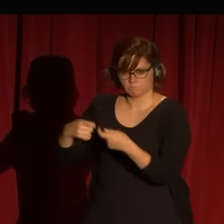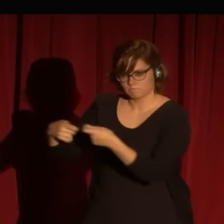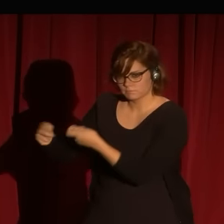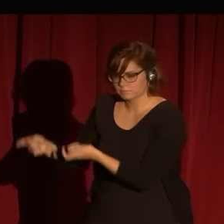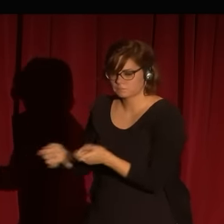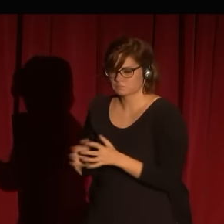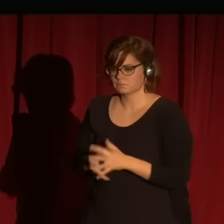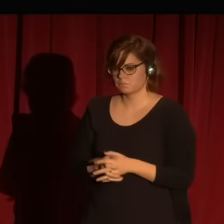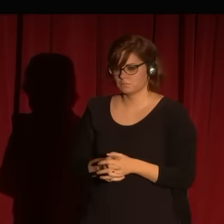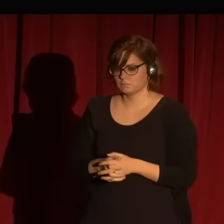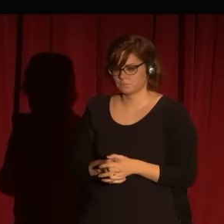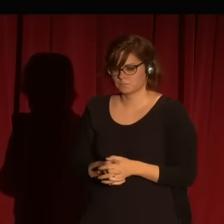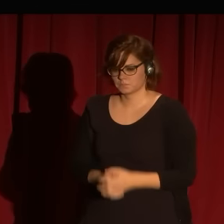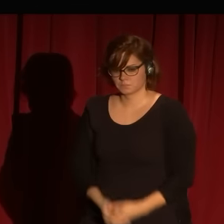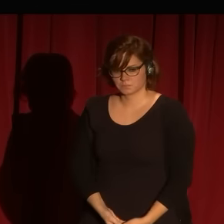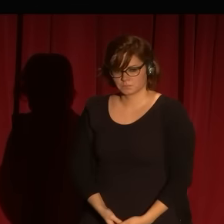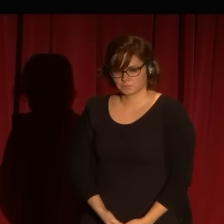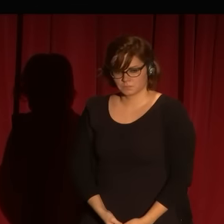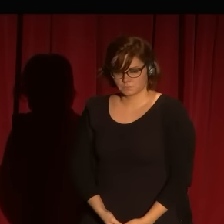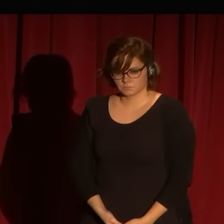para quien se están pintando estos